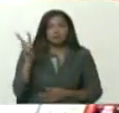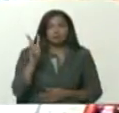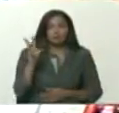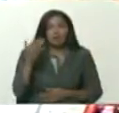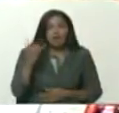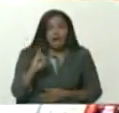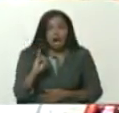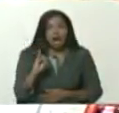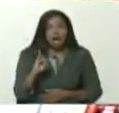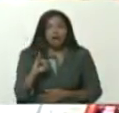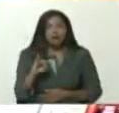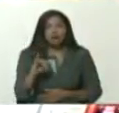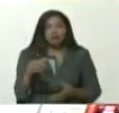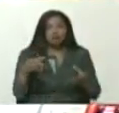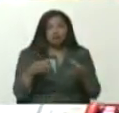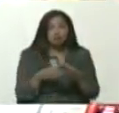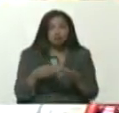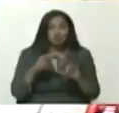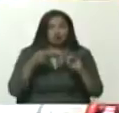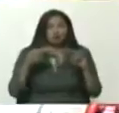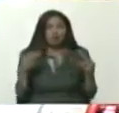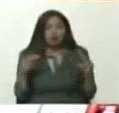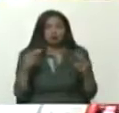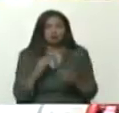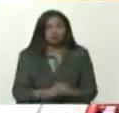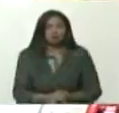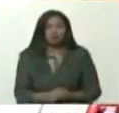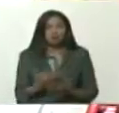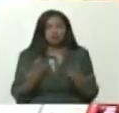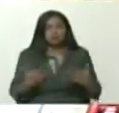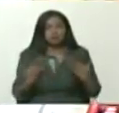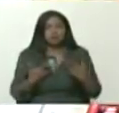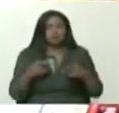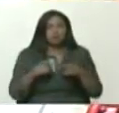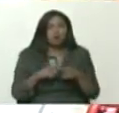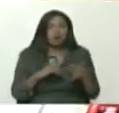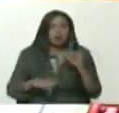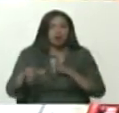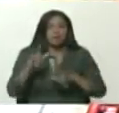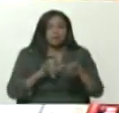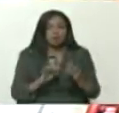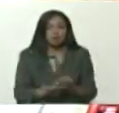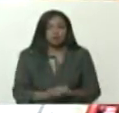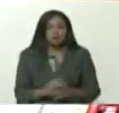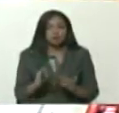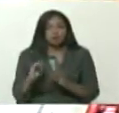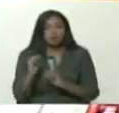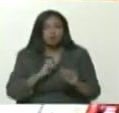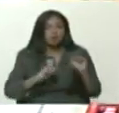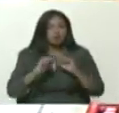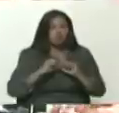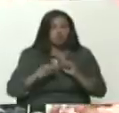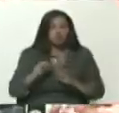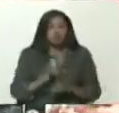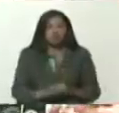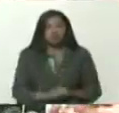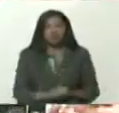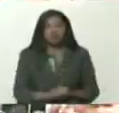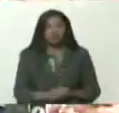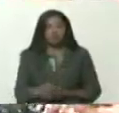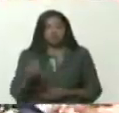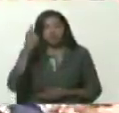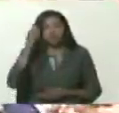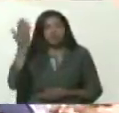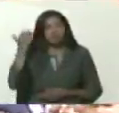hay clase en paz, en plaz, en alegría, en amor. Y por eso ese despliegue. El día de ayer